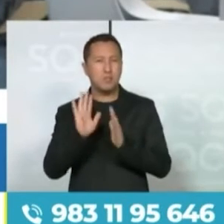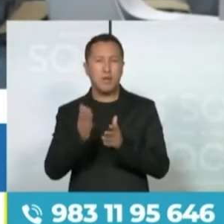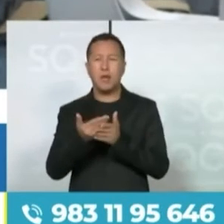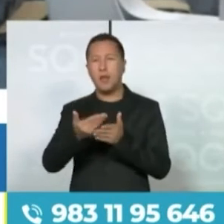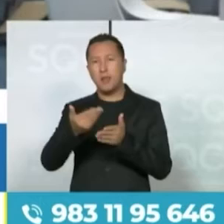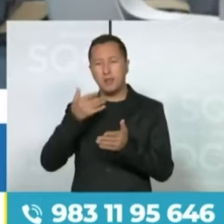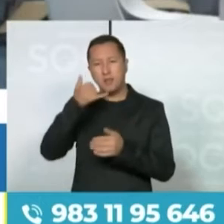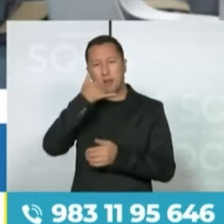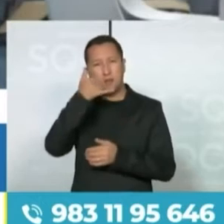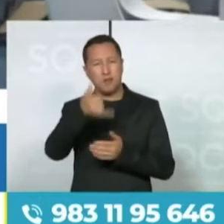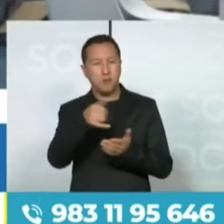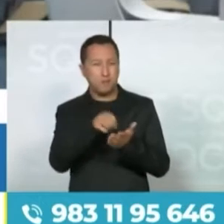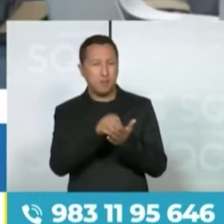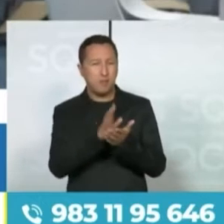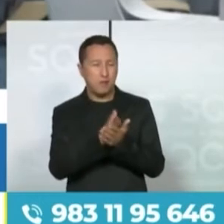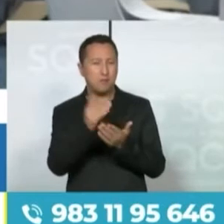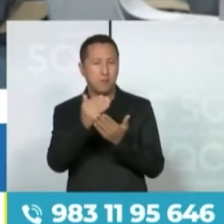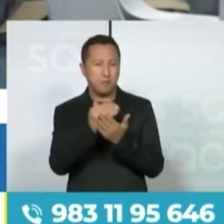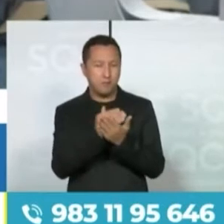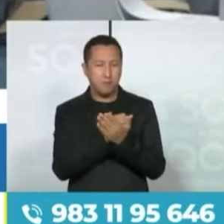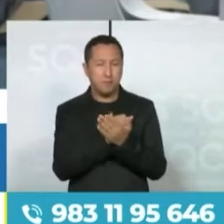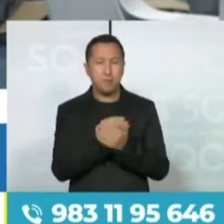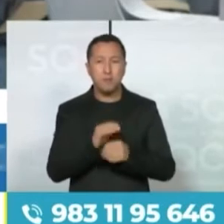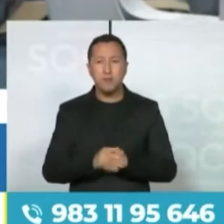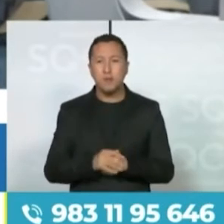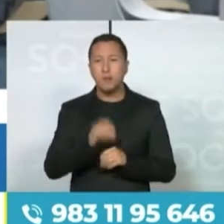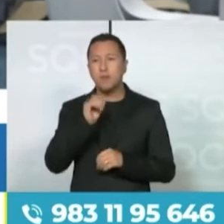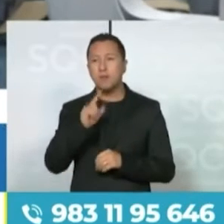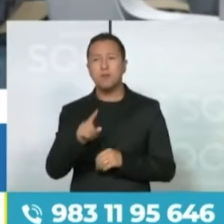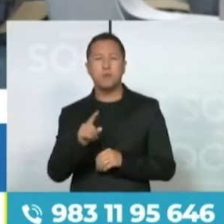stand. Y esa es la